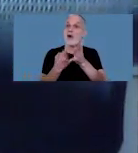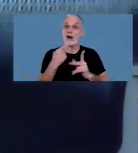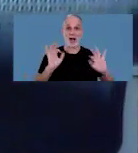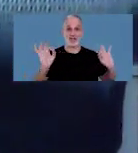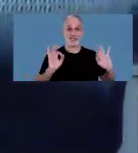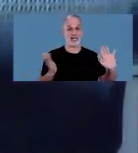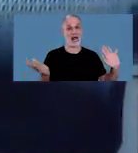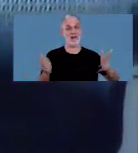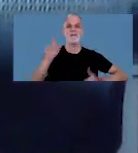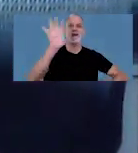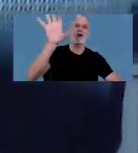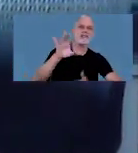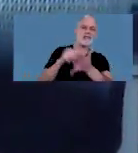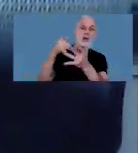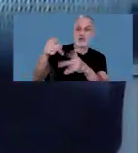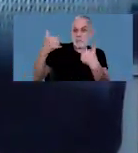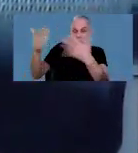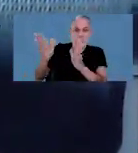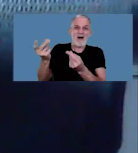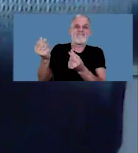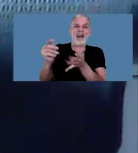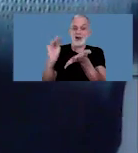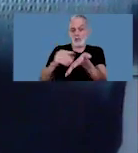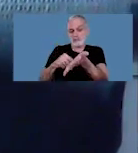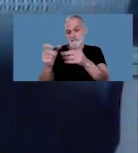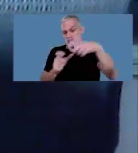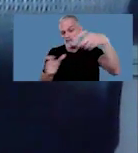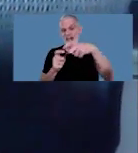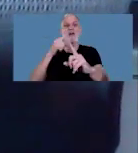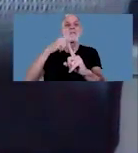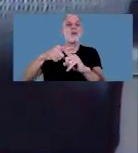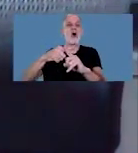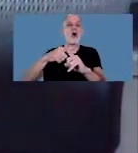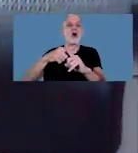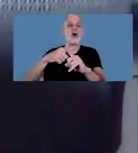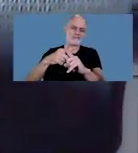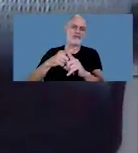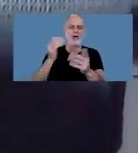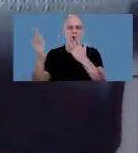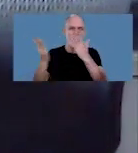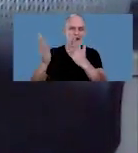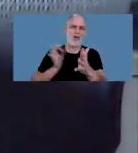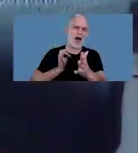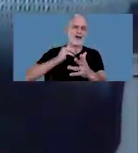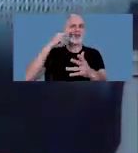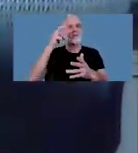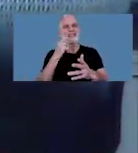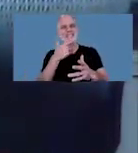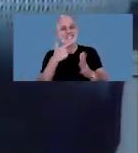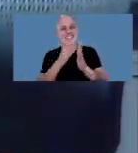sea que provincia de Buenos Aires es el valor fiscal el valor fiscal al 2000 comparado con el valor fiscal al